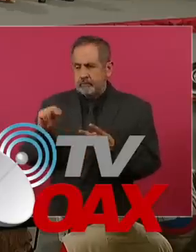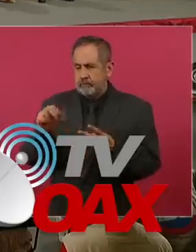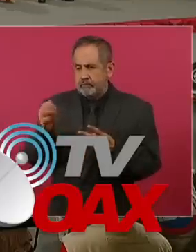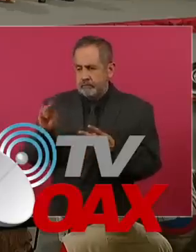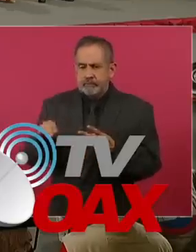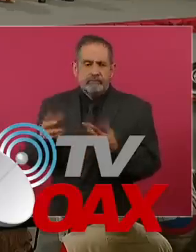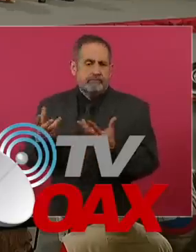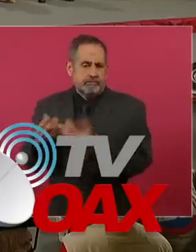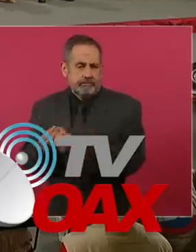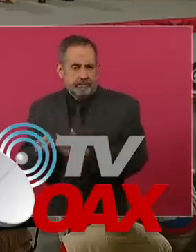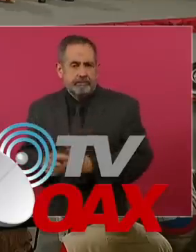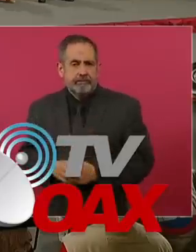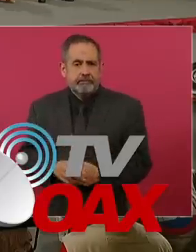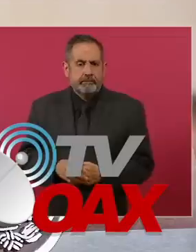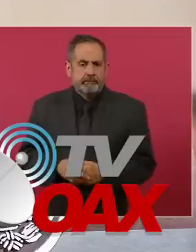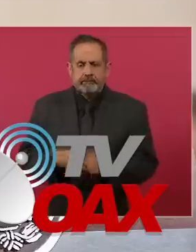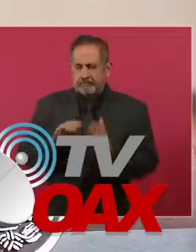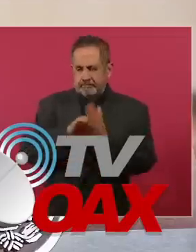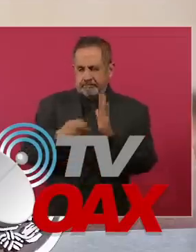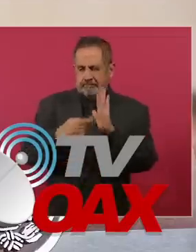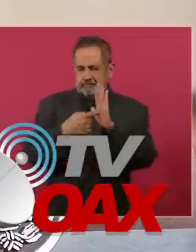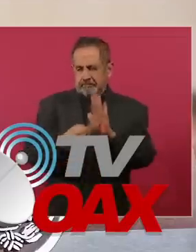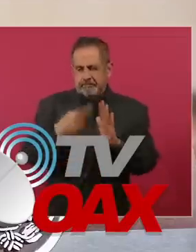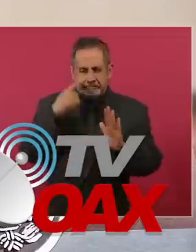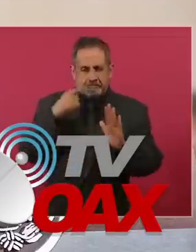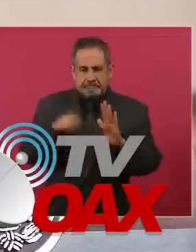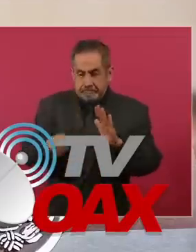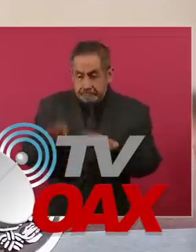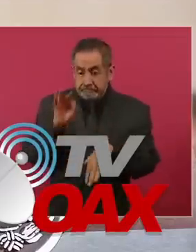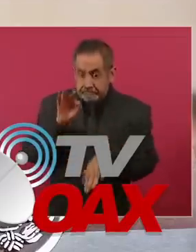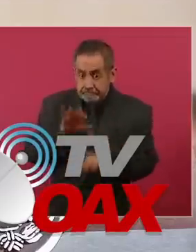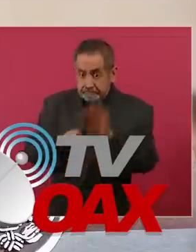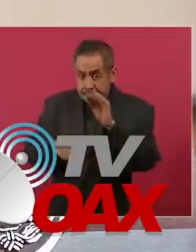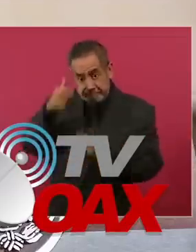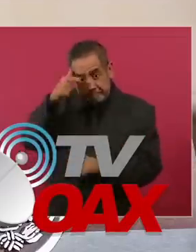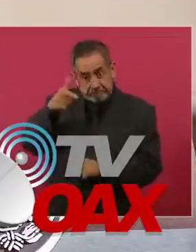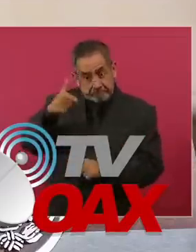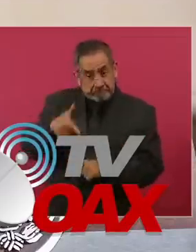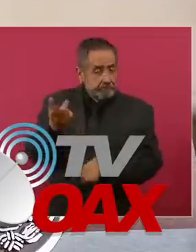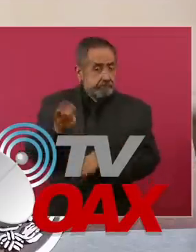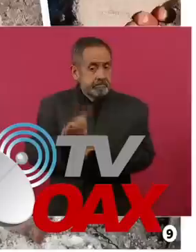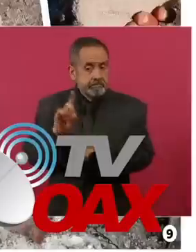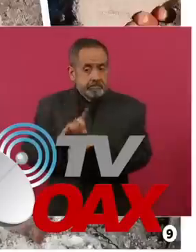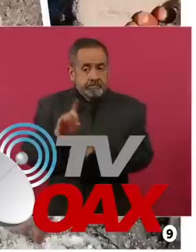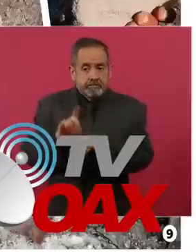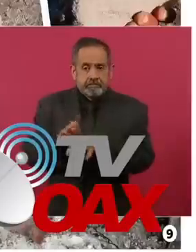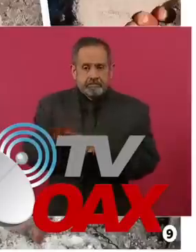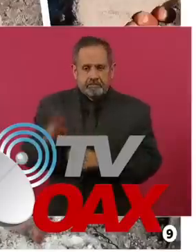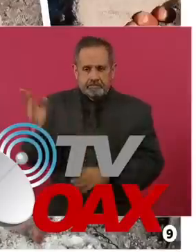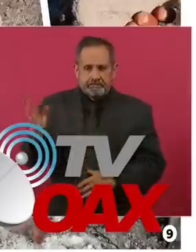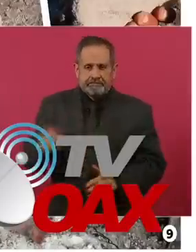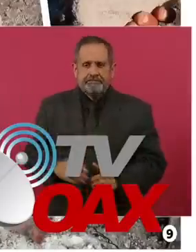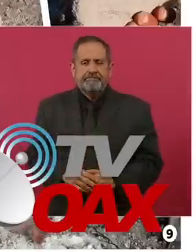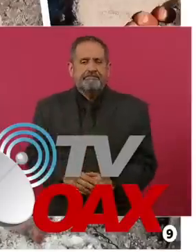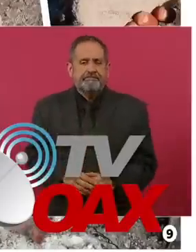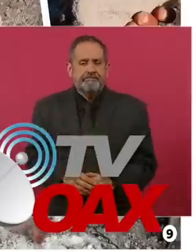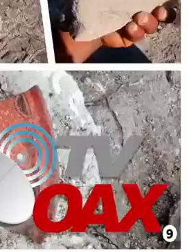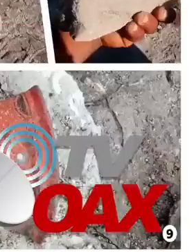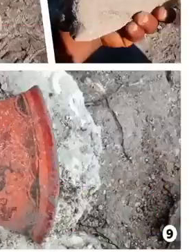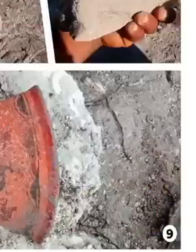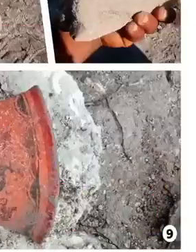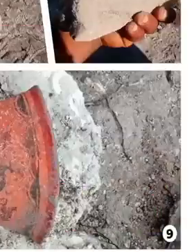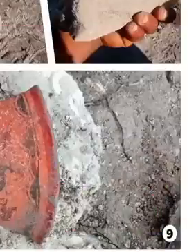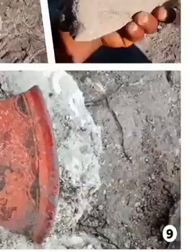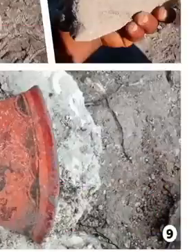como un ejemplo les decía, de los bienes que van apareciendo día con día en los trabajos de excavación arqueológica,